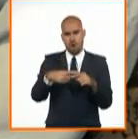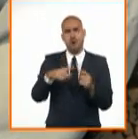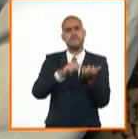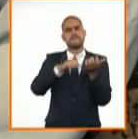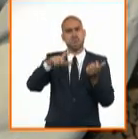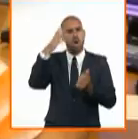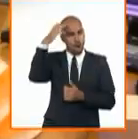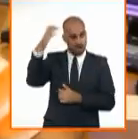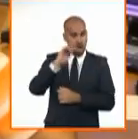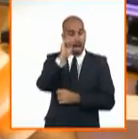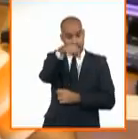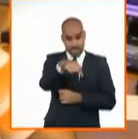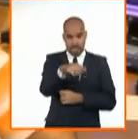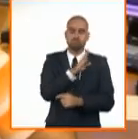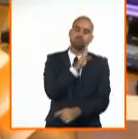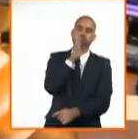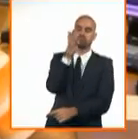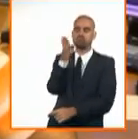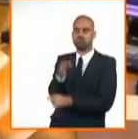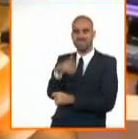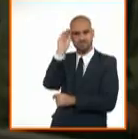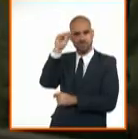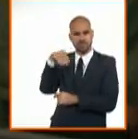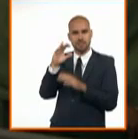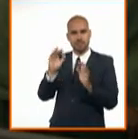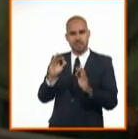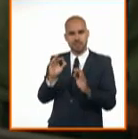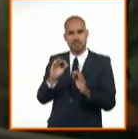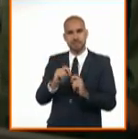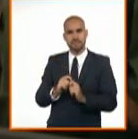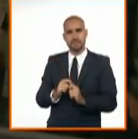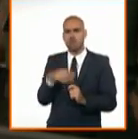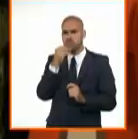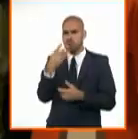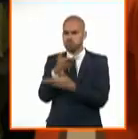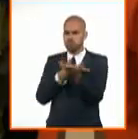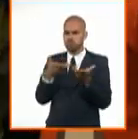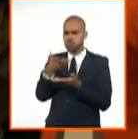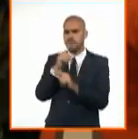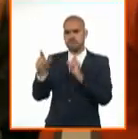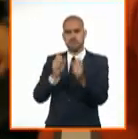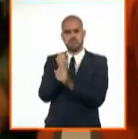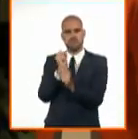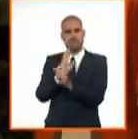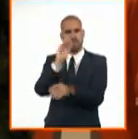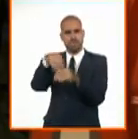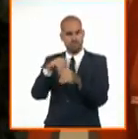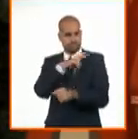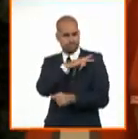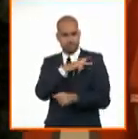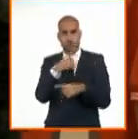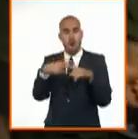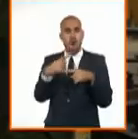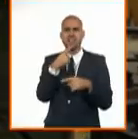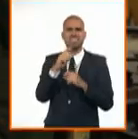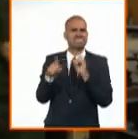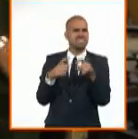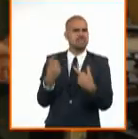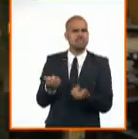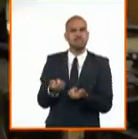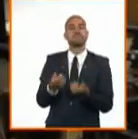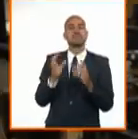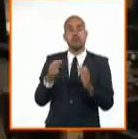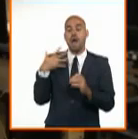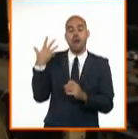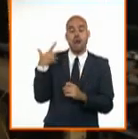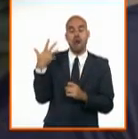provincia del municipio el recorrido realizado a la central en el intercambio con los trabajadores los directivos se interesaron sobre las principales inquietudes y